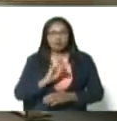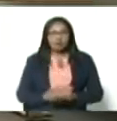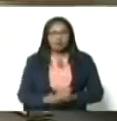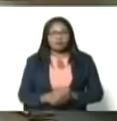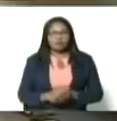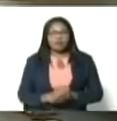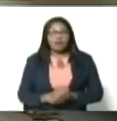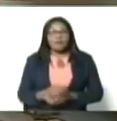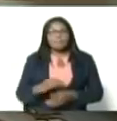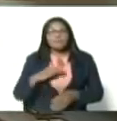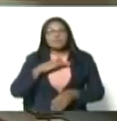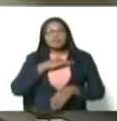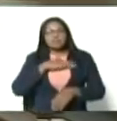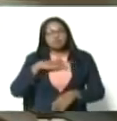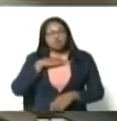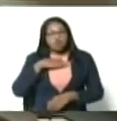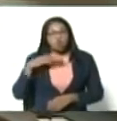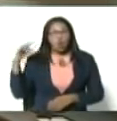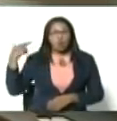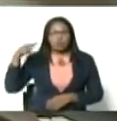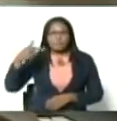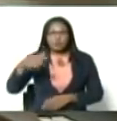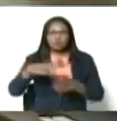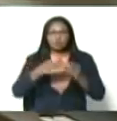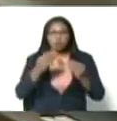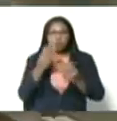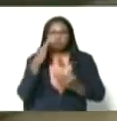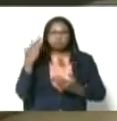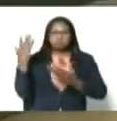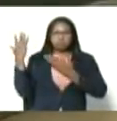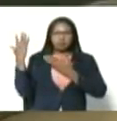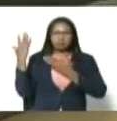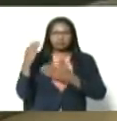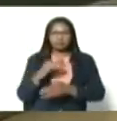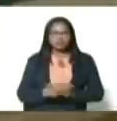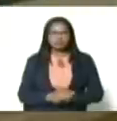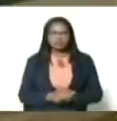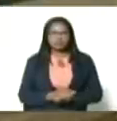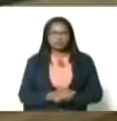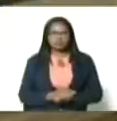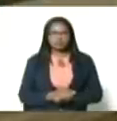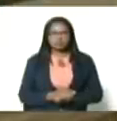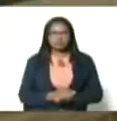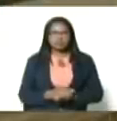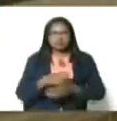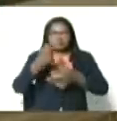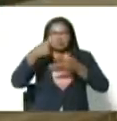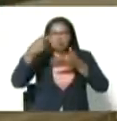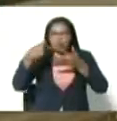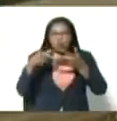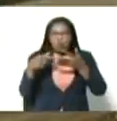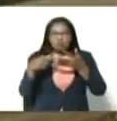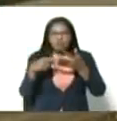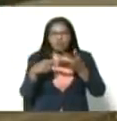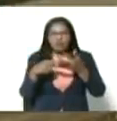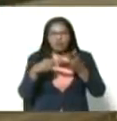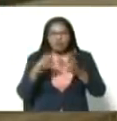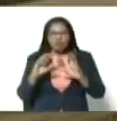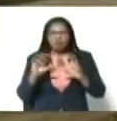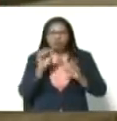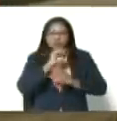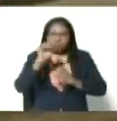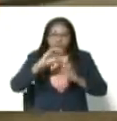Misión Transporte, en donde todos estos equipos que están aquí, desde la parte mecánica, la parte neumática, la